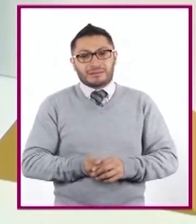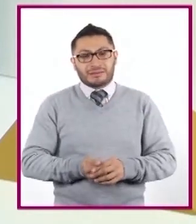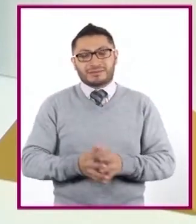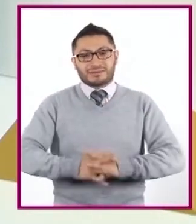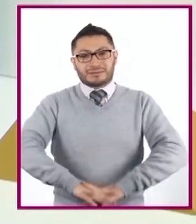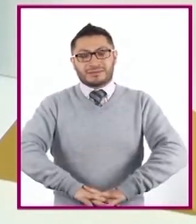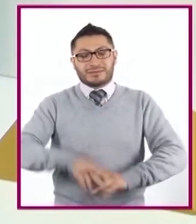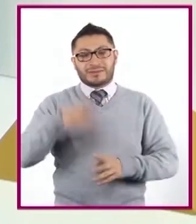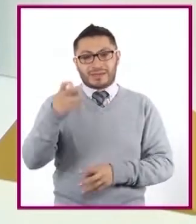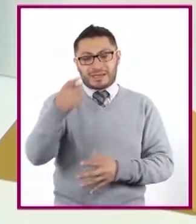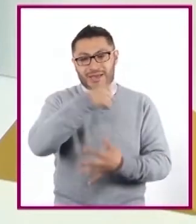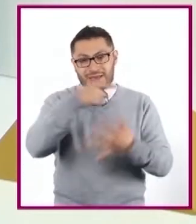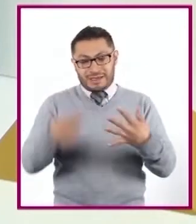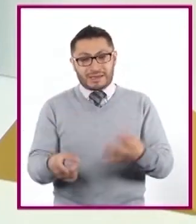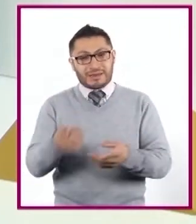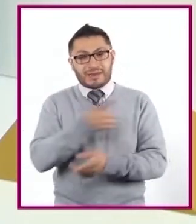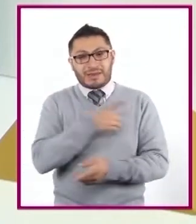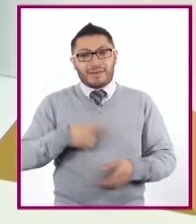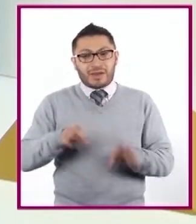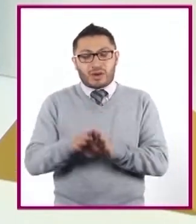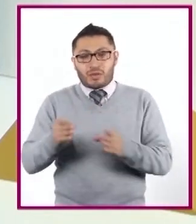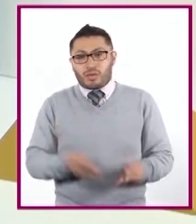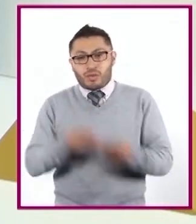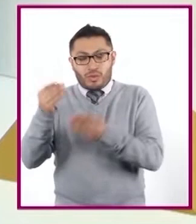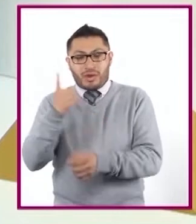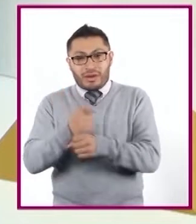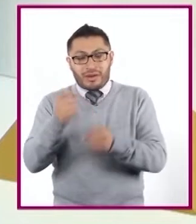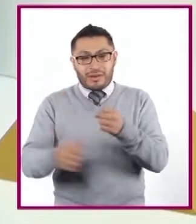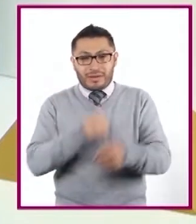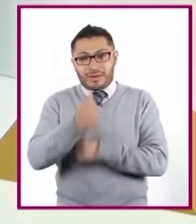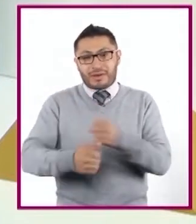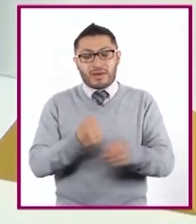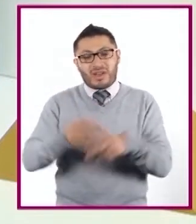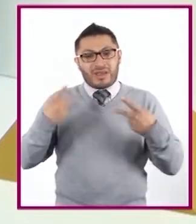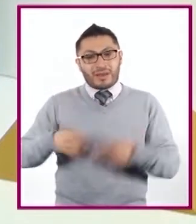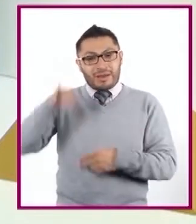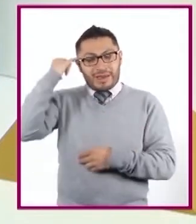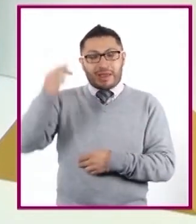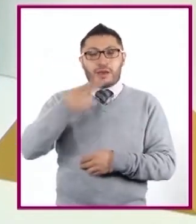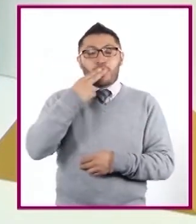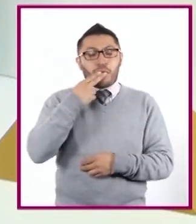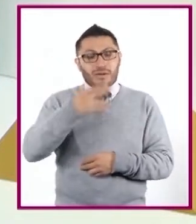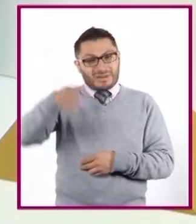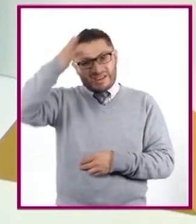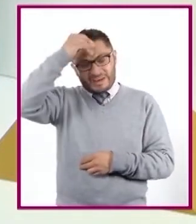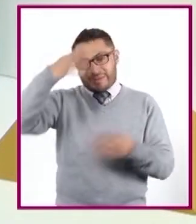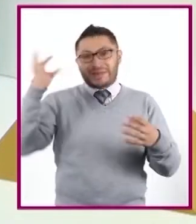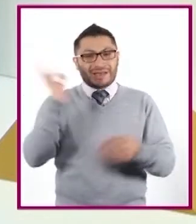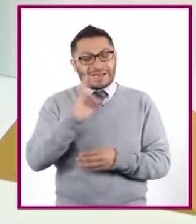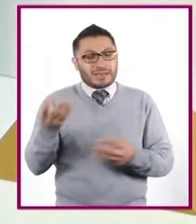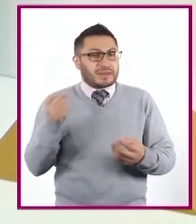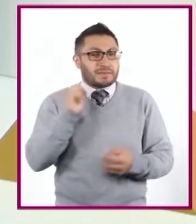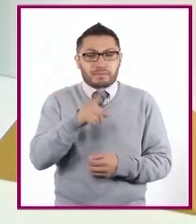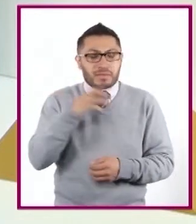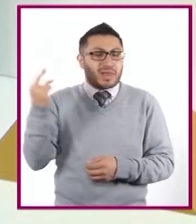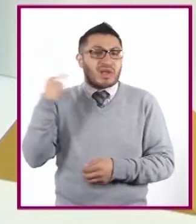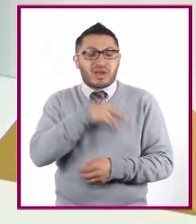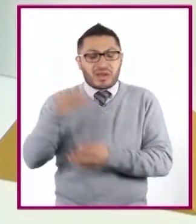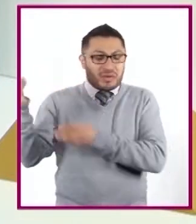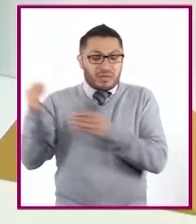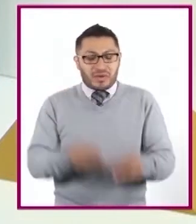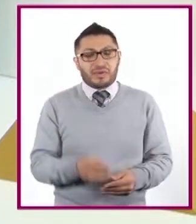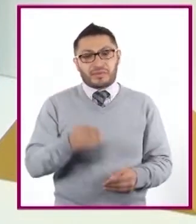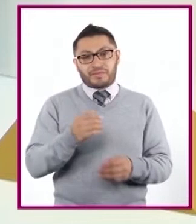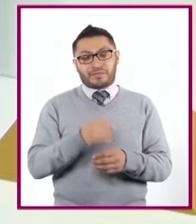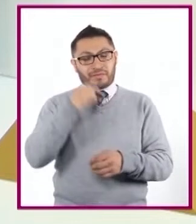debieron importarse en los primeros años, los indígenas aprendieron a utilizarlas casi al mismo tiempo que fueron introducidas. Los